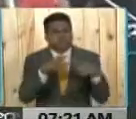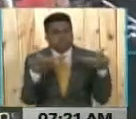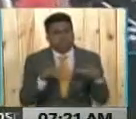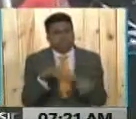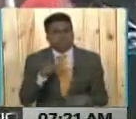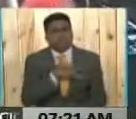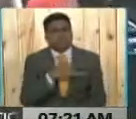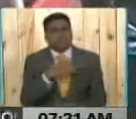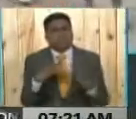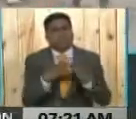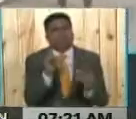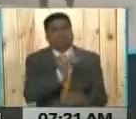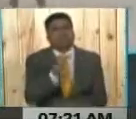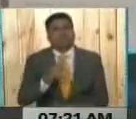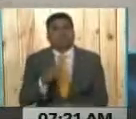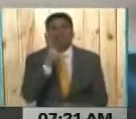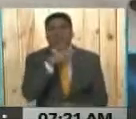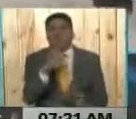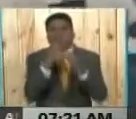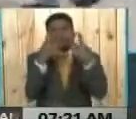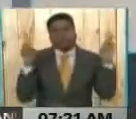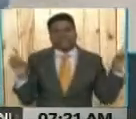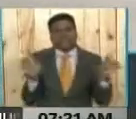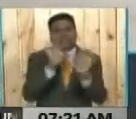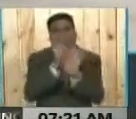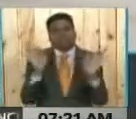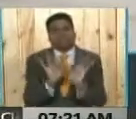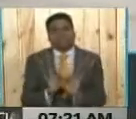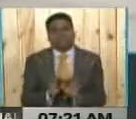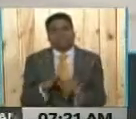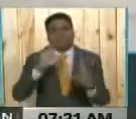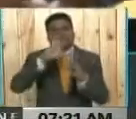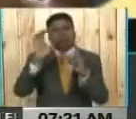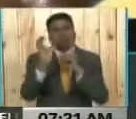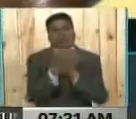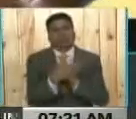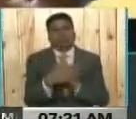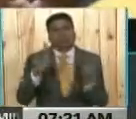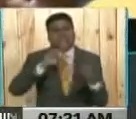para todas. Es decir, no hay una democratización de la cultura. En la Constitución de la República Bolivariana,